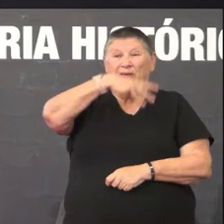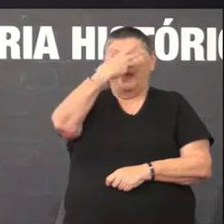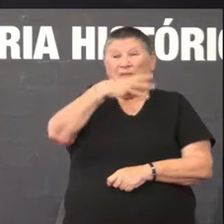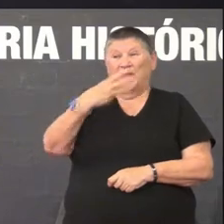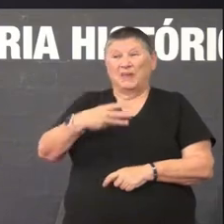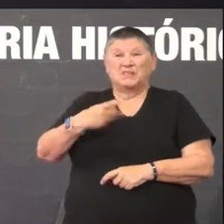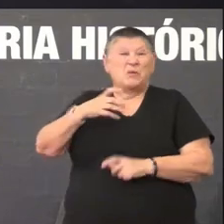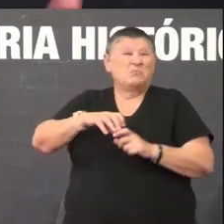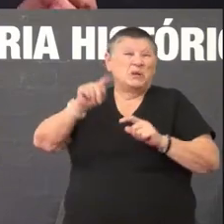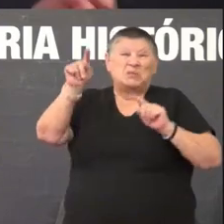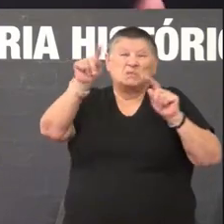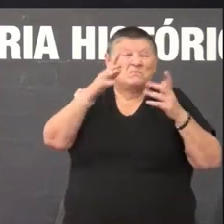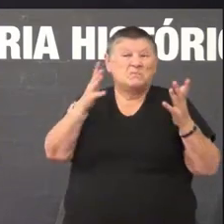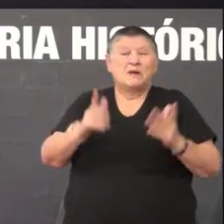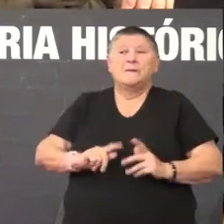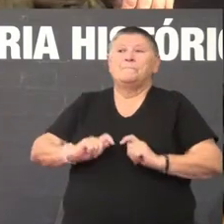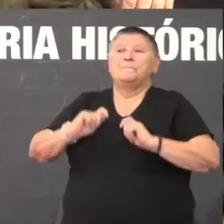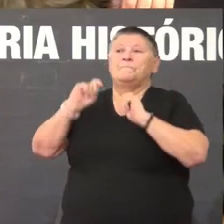empresas,